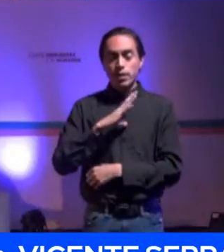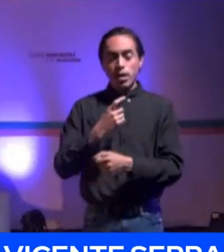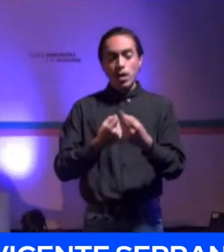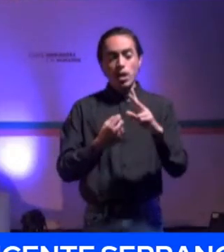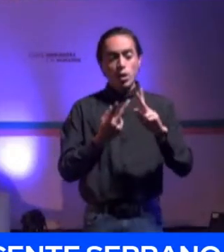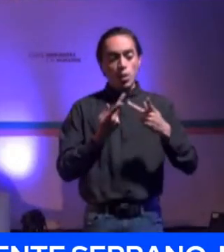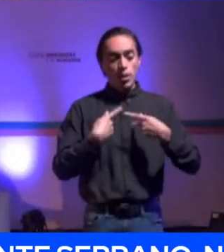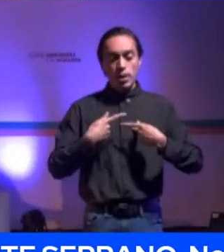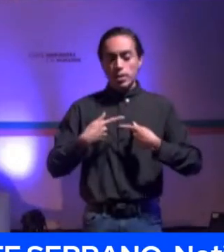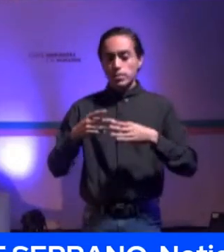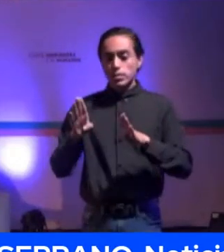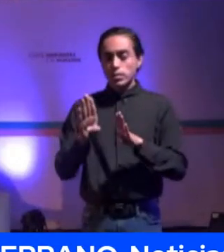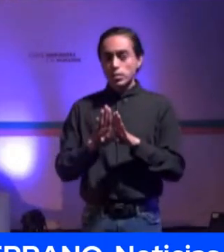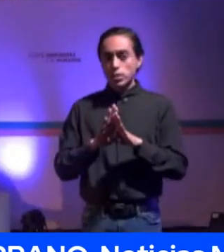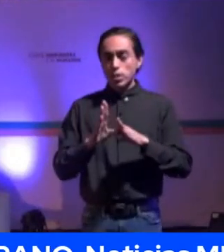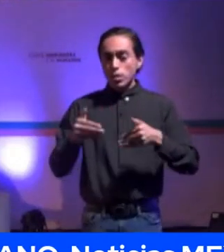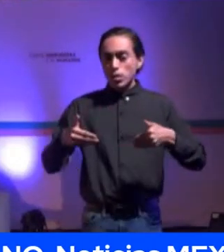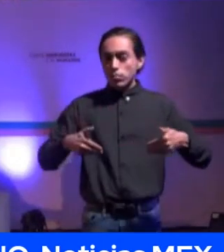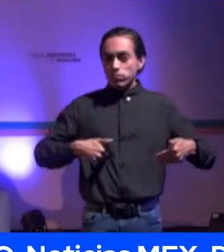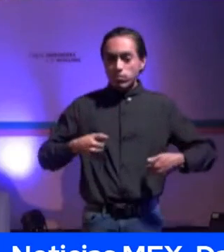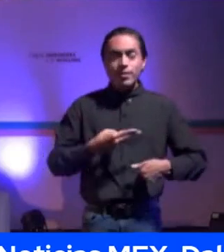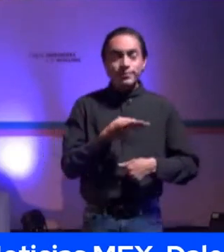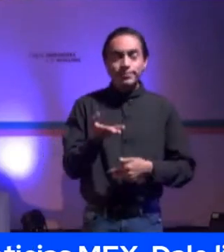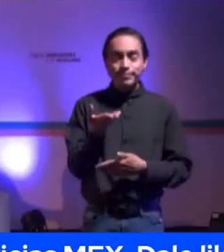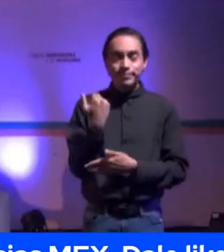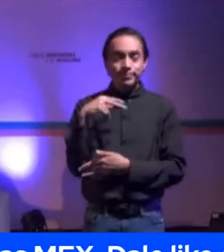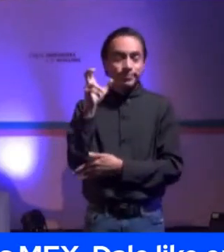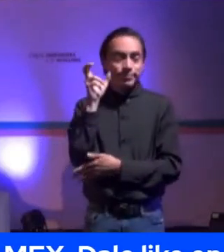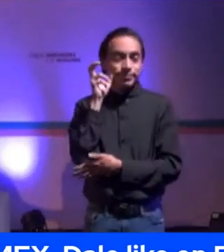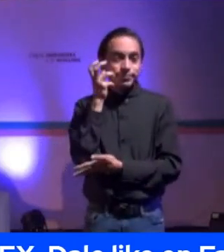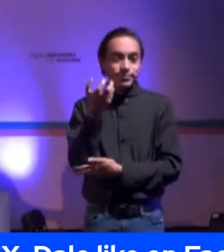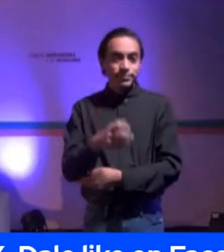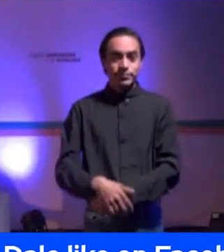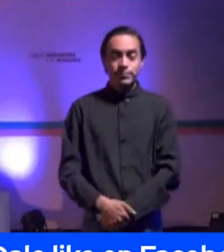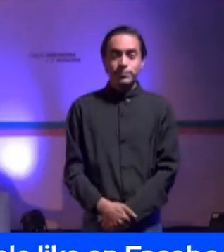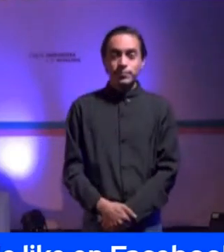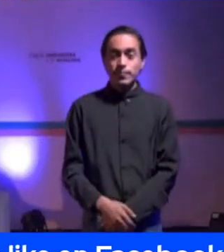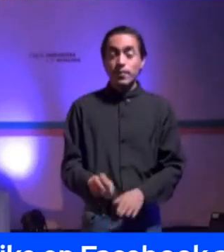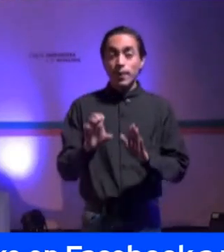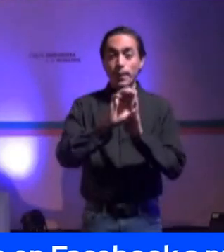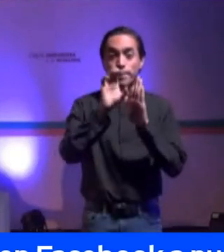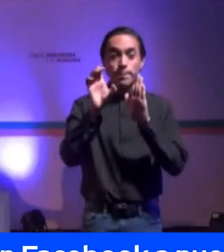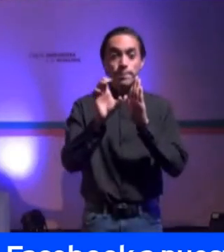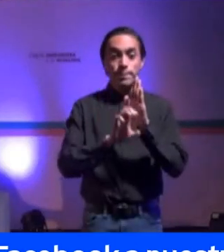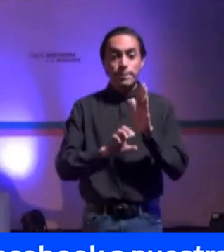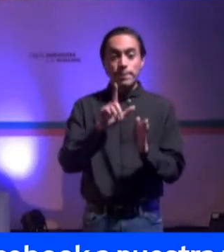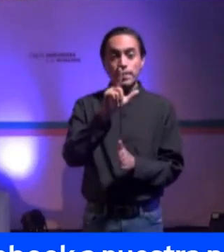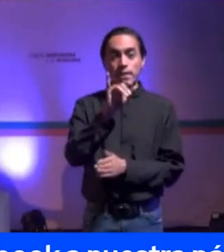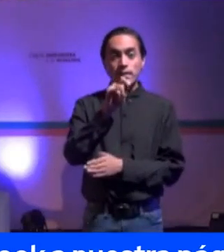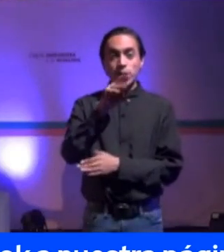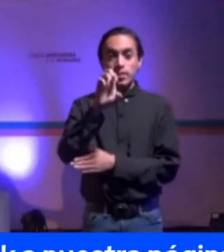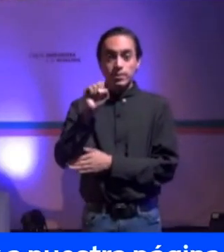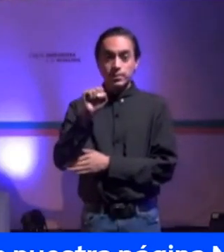figuras incendiarias, ya escuchamos, por ejemplo, Lili Téllez.